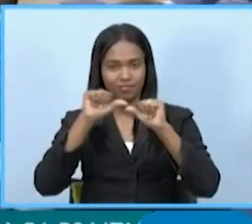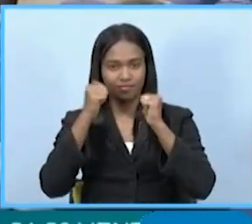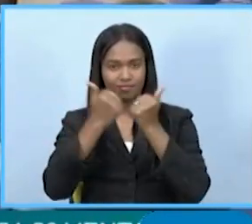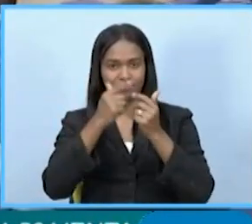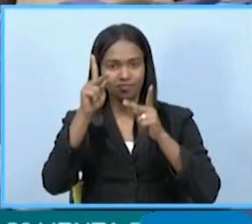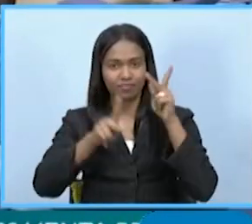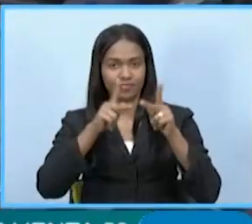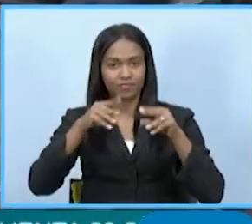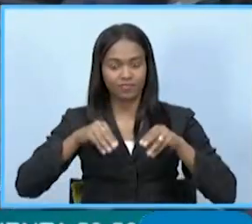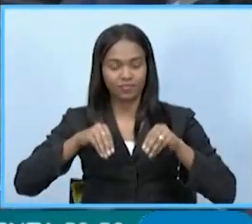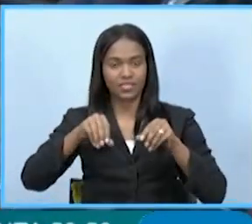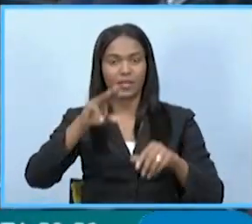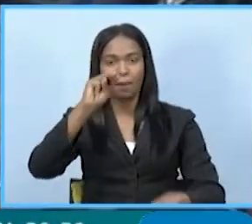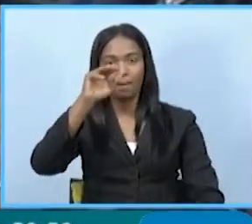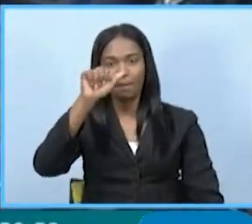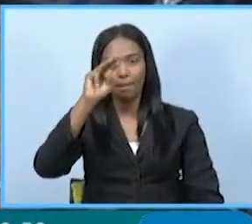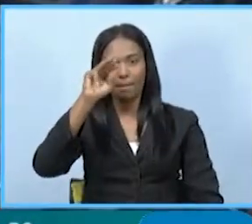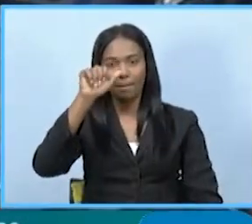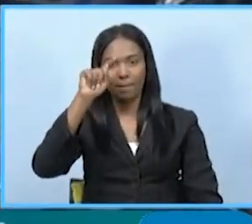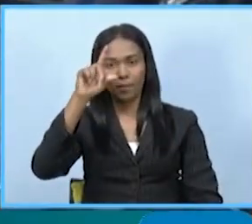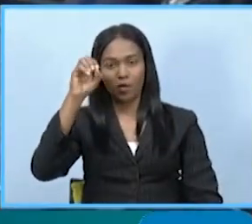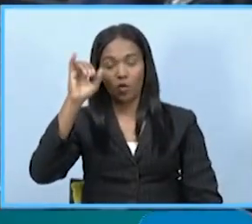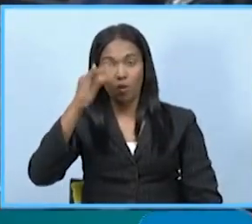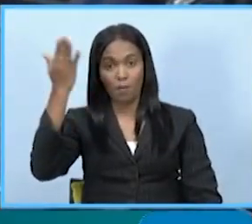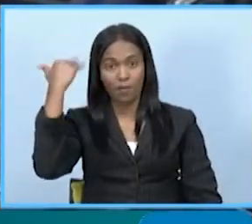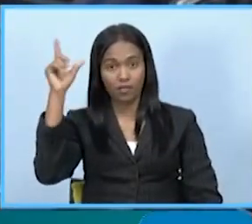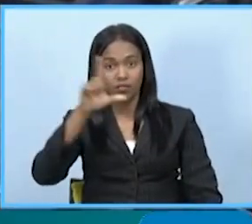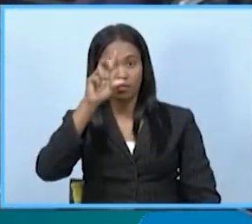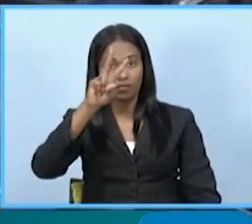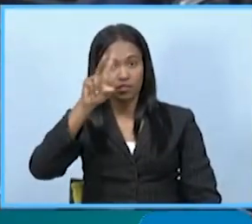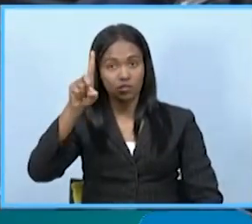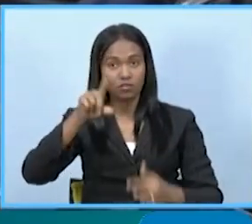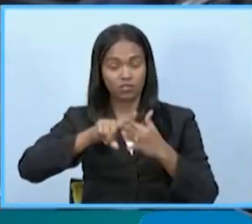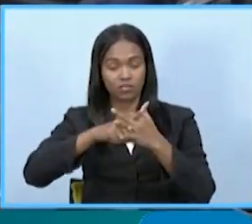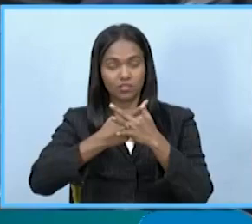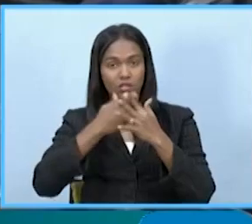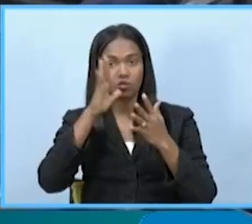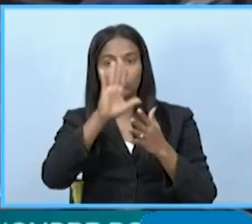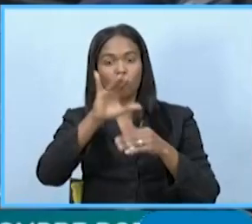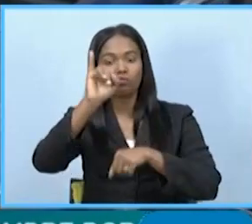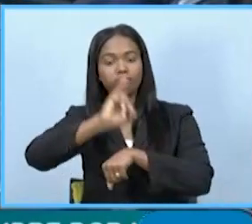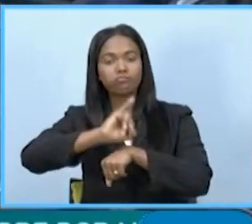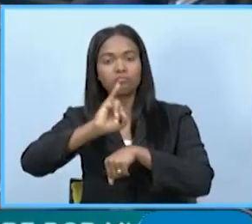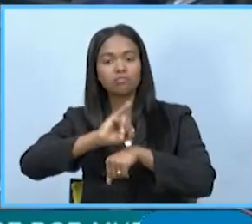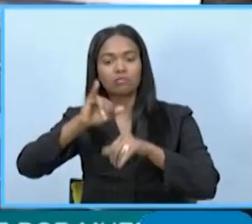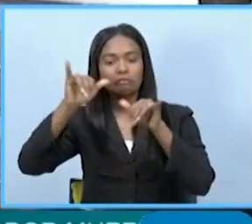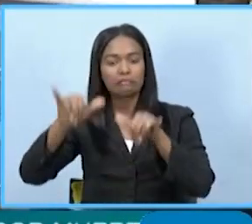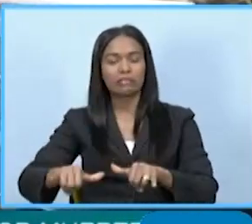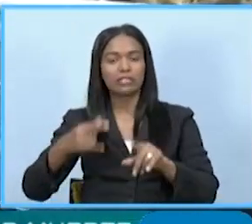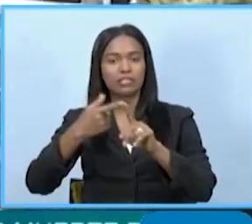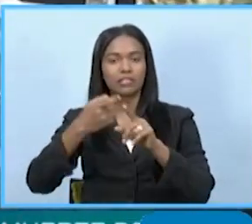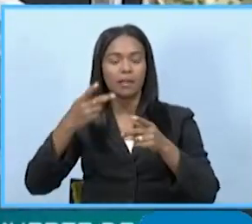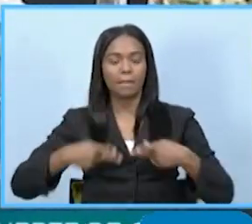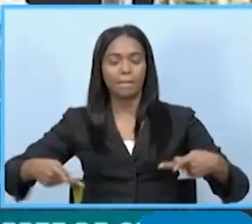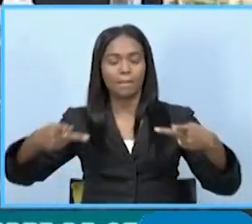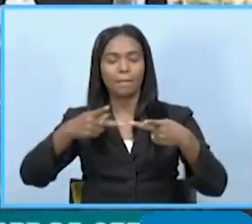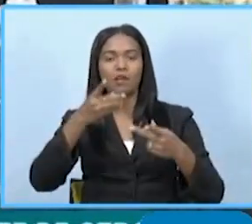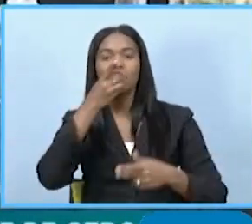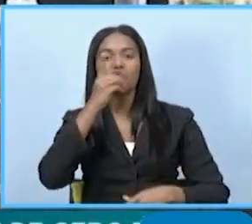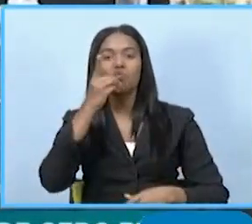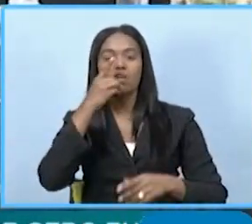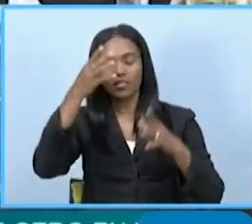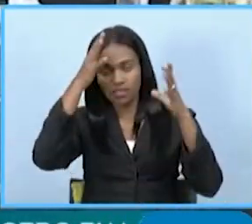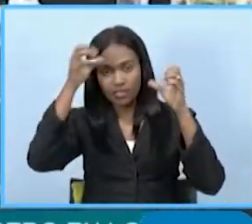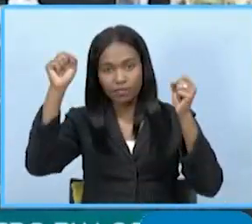Productores Agropecuarios Mamatingó y desde el pasado lunes 21 iniciaron su peregrinación desde el Parque Duarte en el Ceibo hasta el